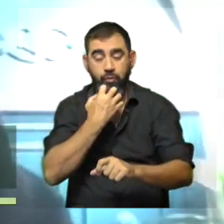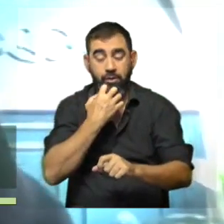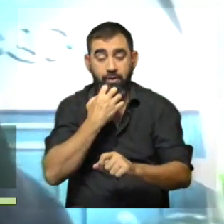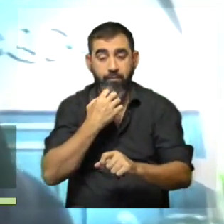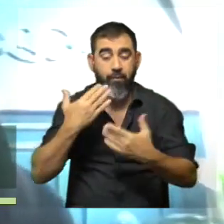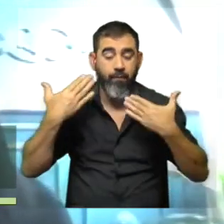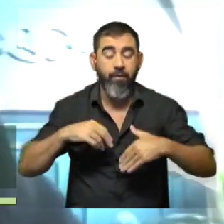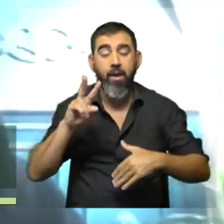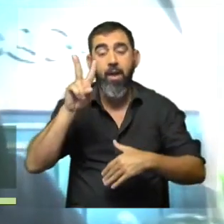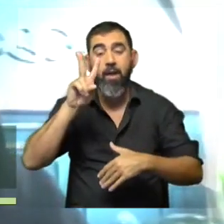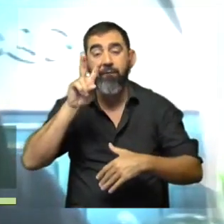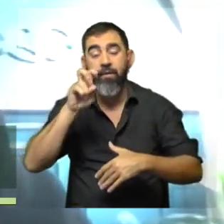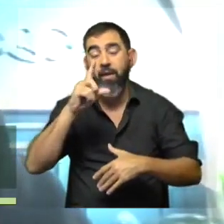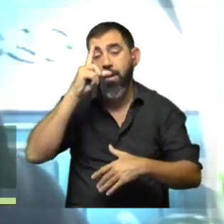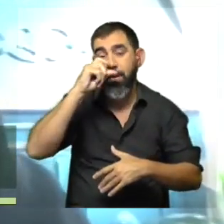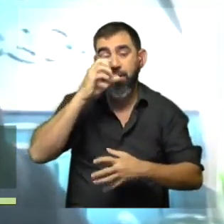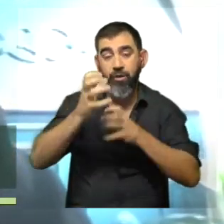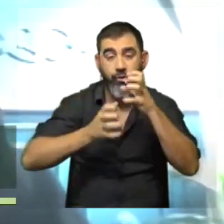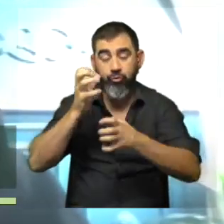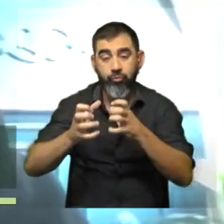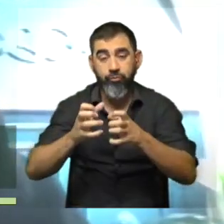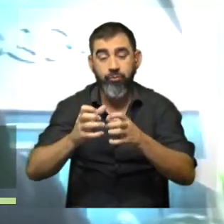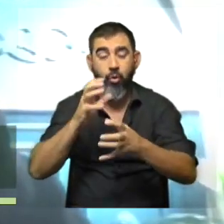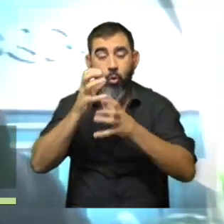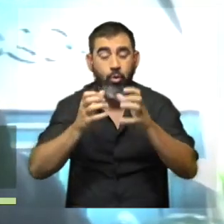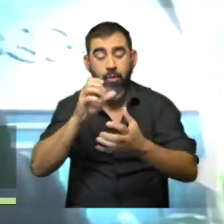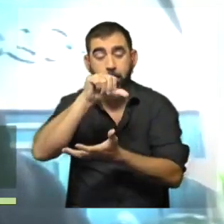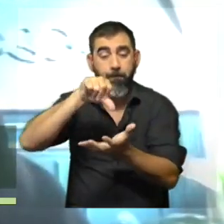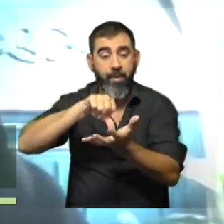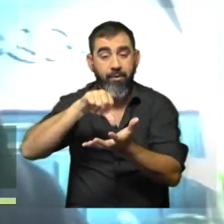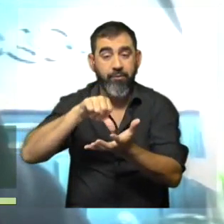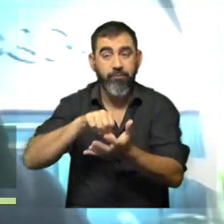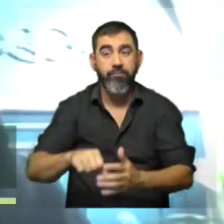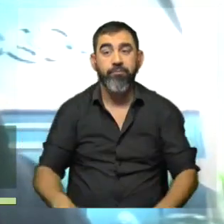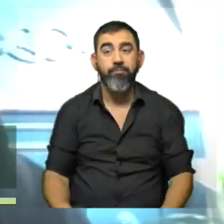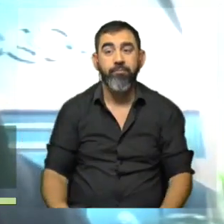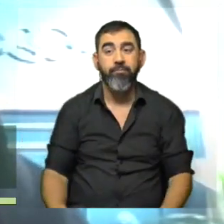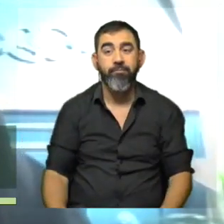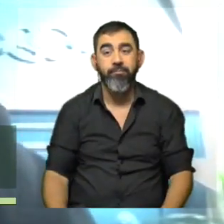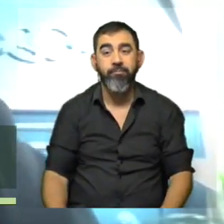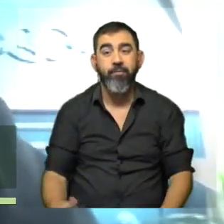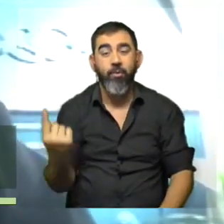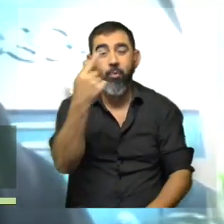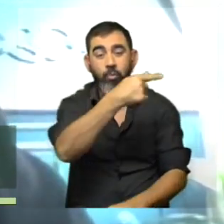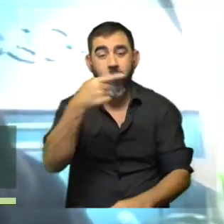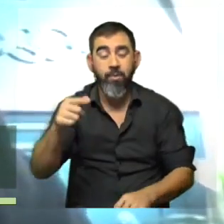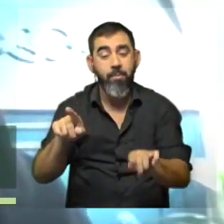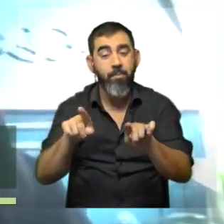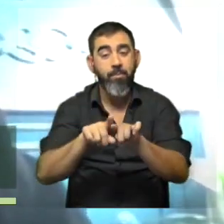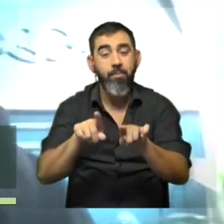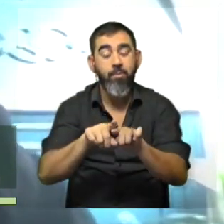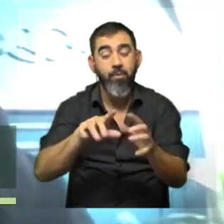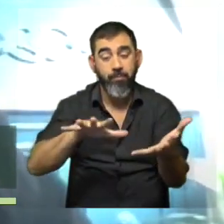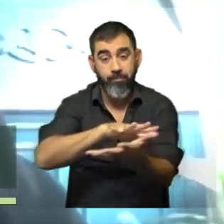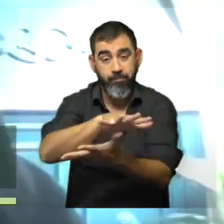verde amarillo que son osos colores nacionales y hace una semana este mismo